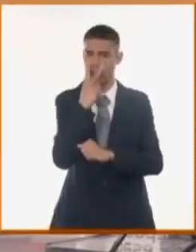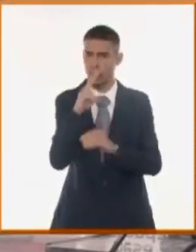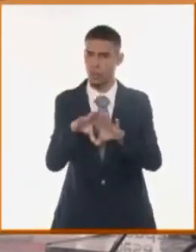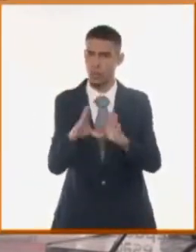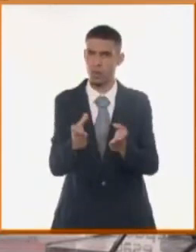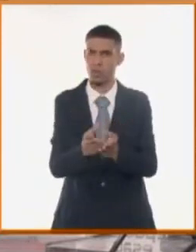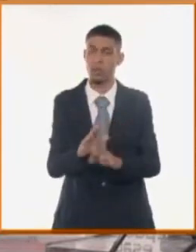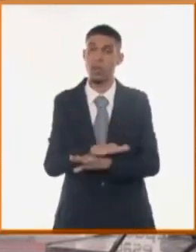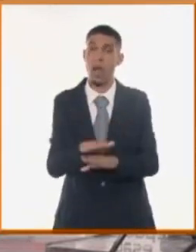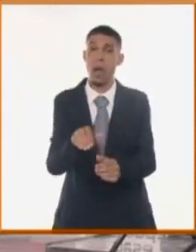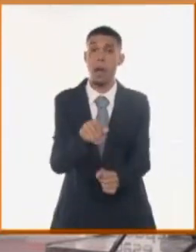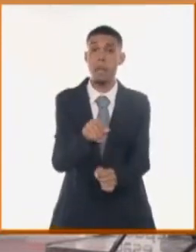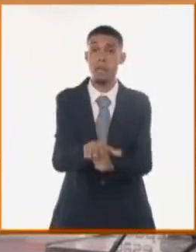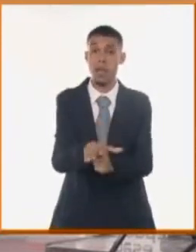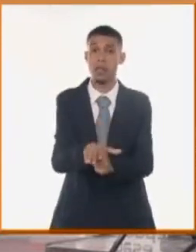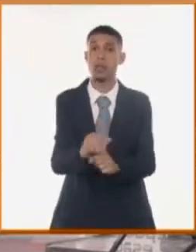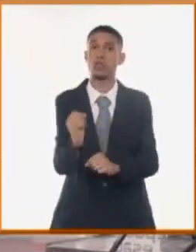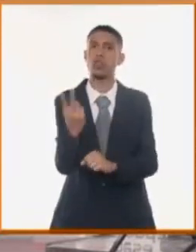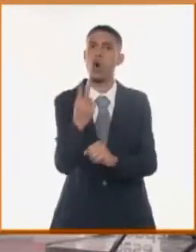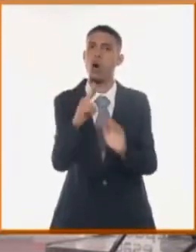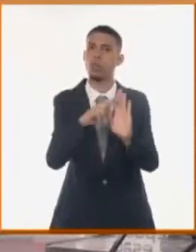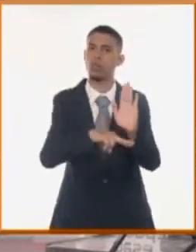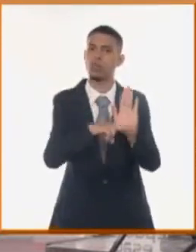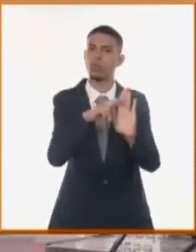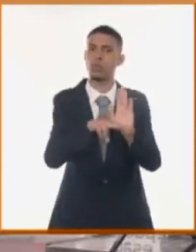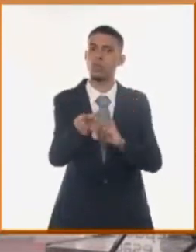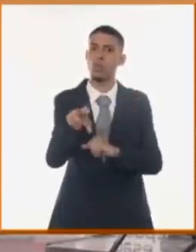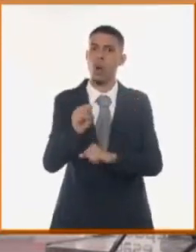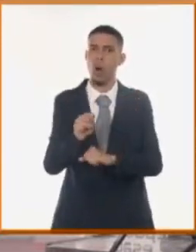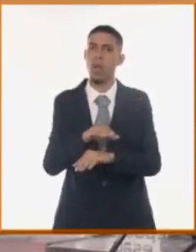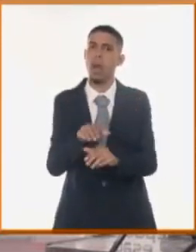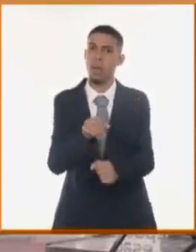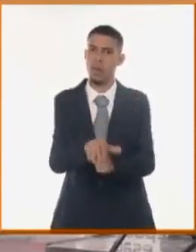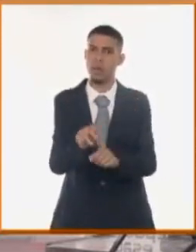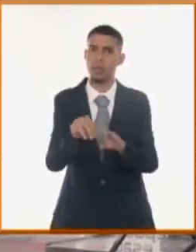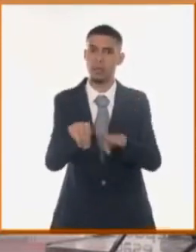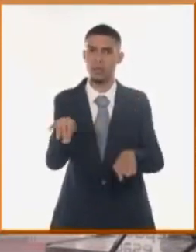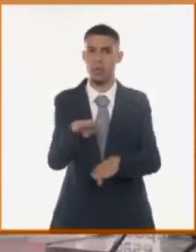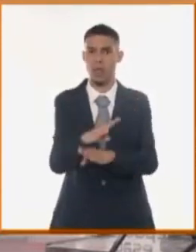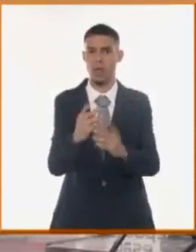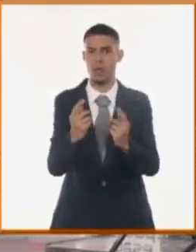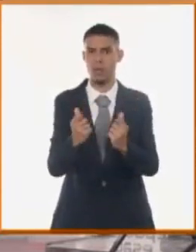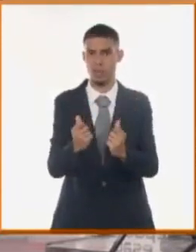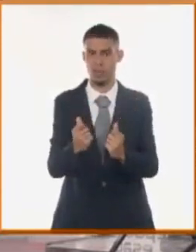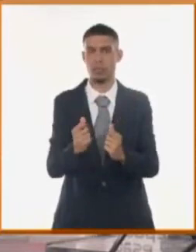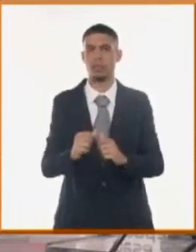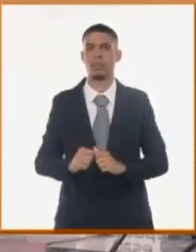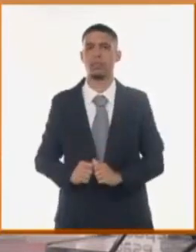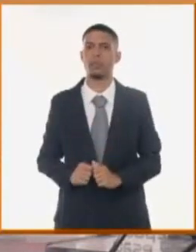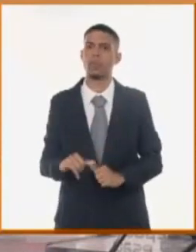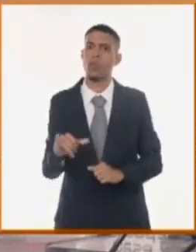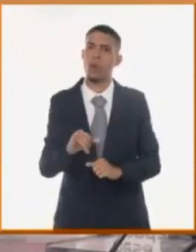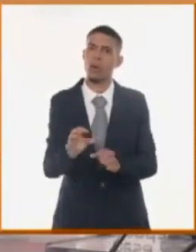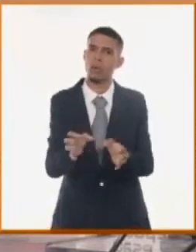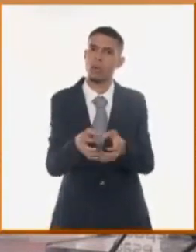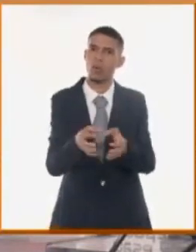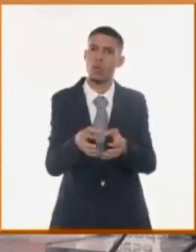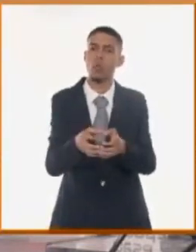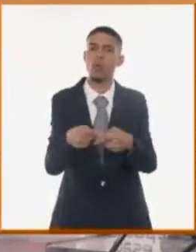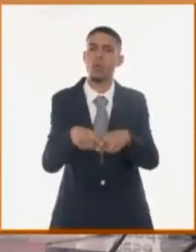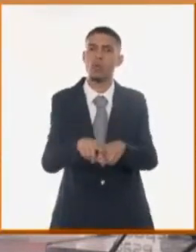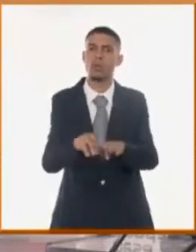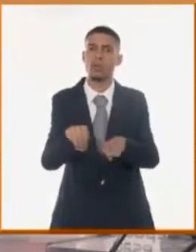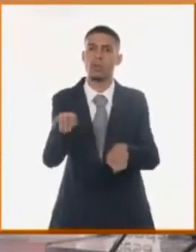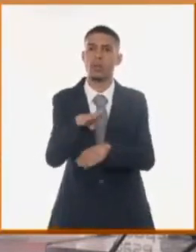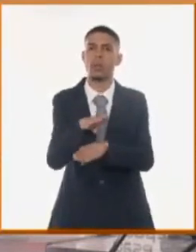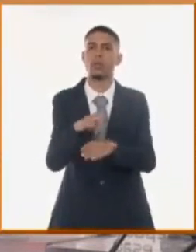de poner en vigor dos resoluciones del Ministerio de Finanzas y Precios y una conjunta que es con el Ministerio de